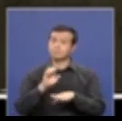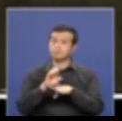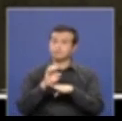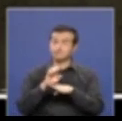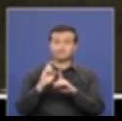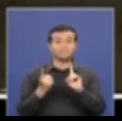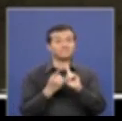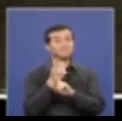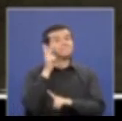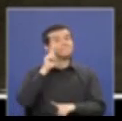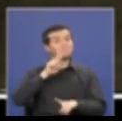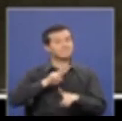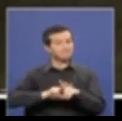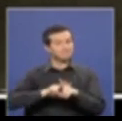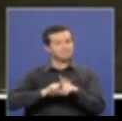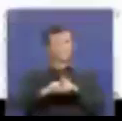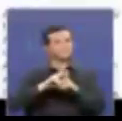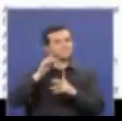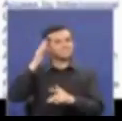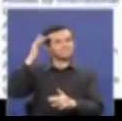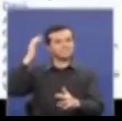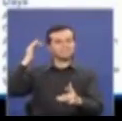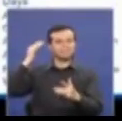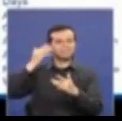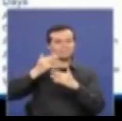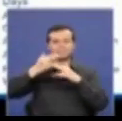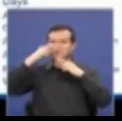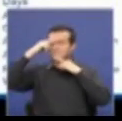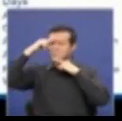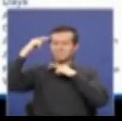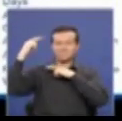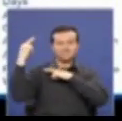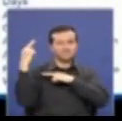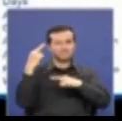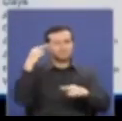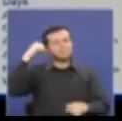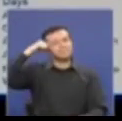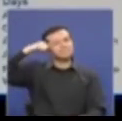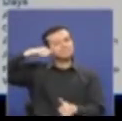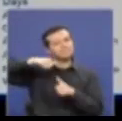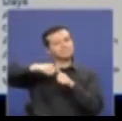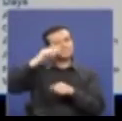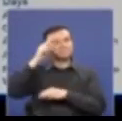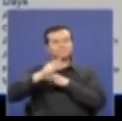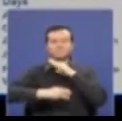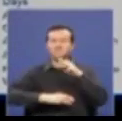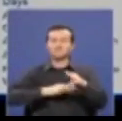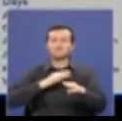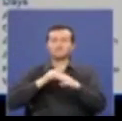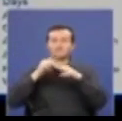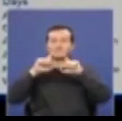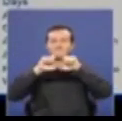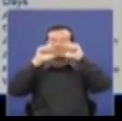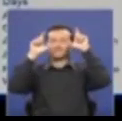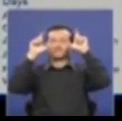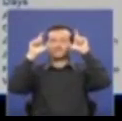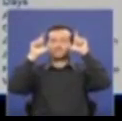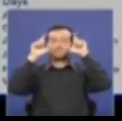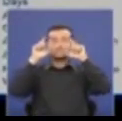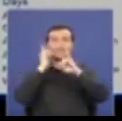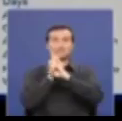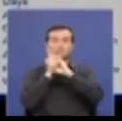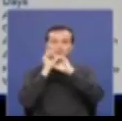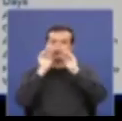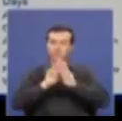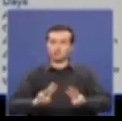Ecuador, por primera vez en su historia, es reconocido en el programa Memoria del Mundo de la Organización de las Naciones Unidas para